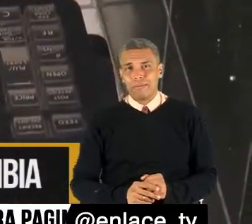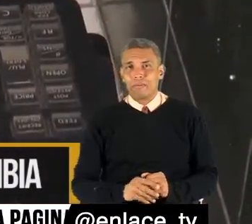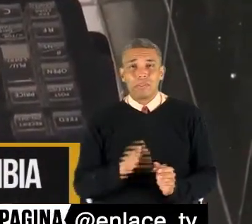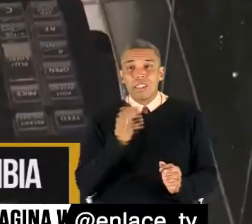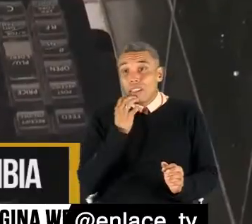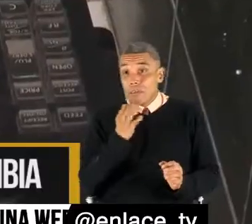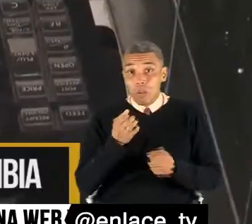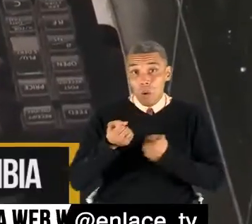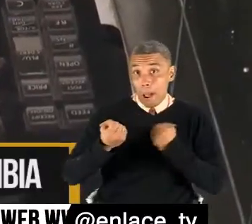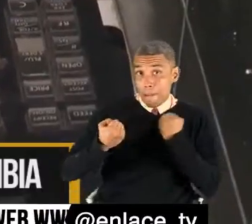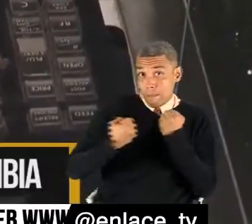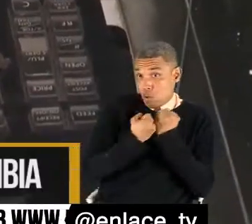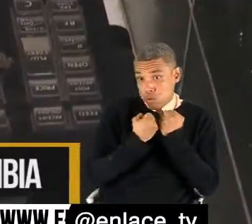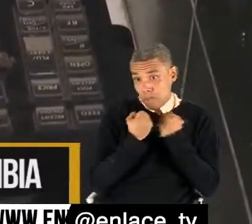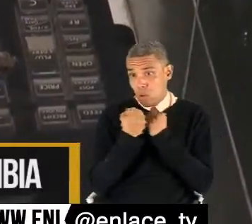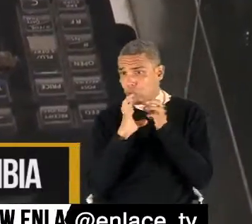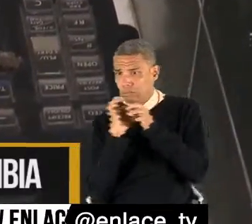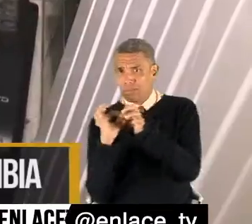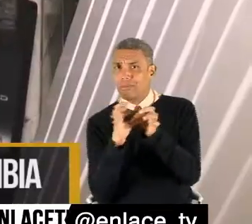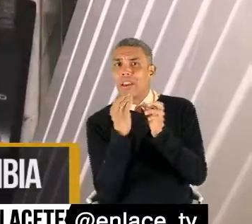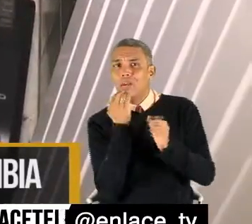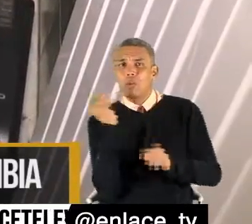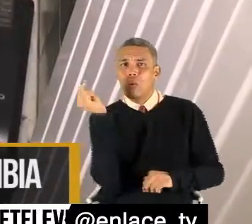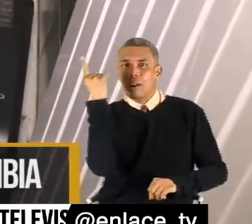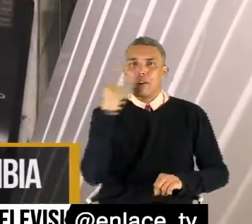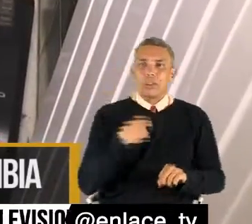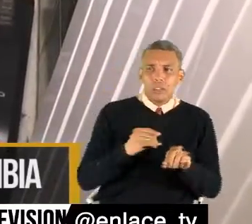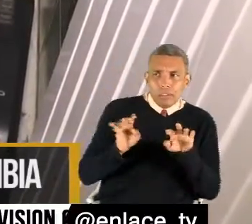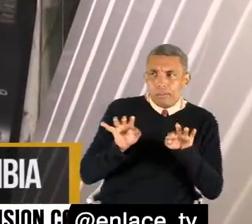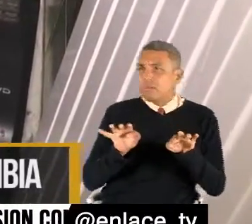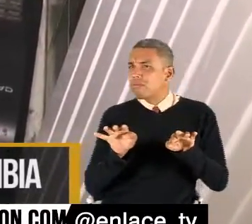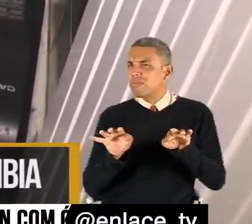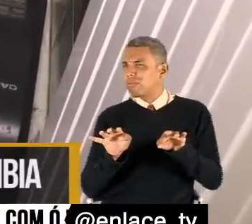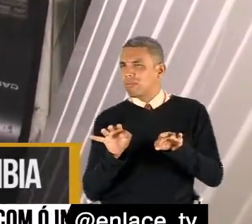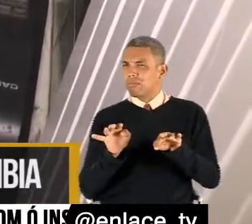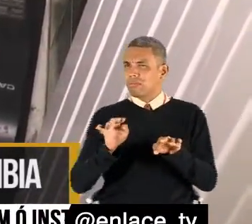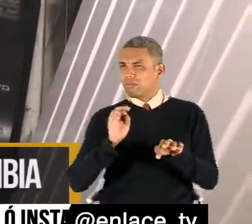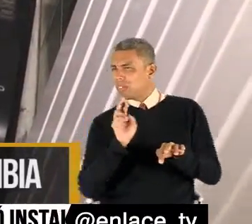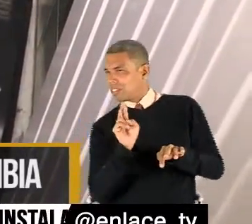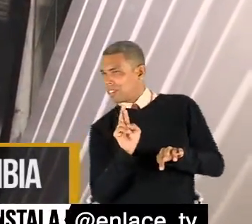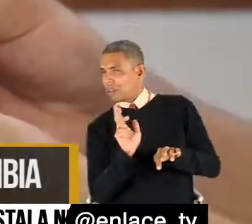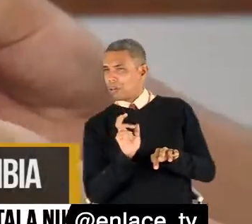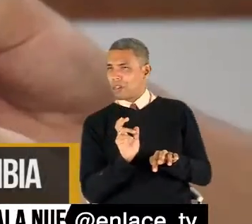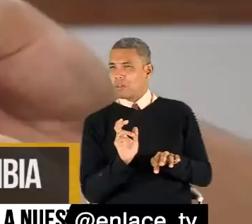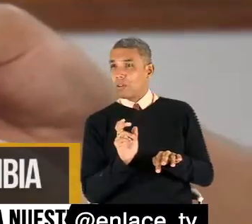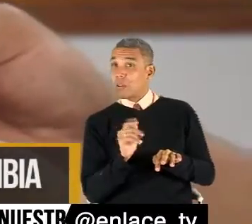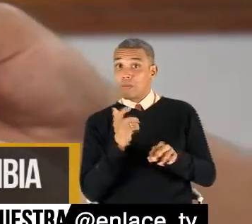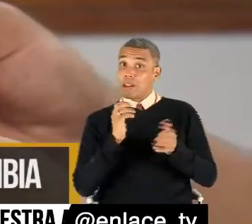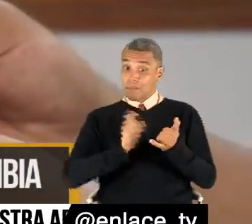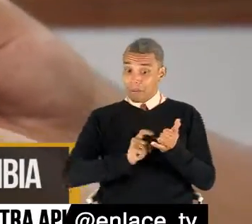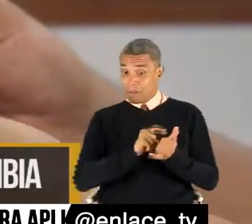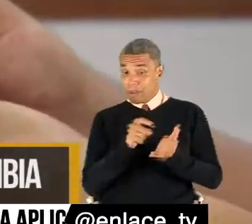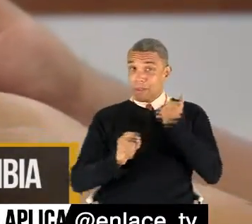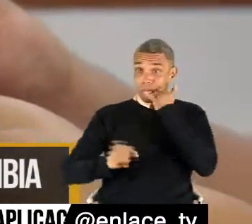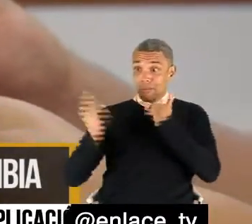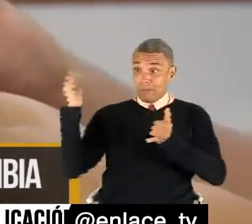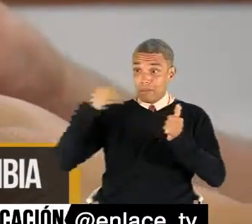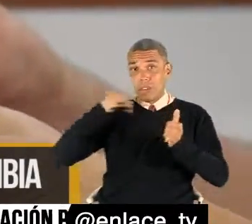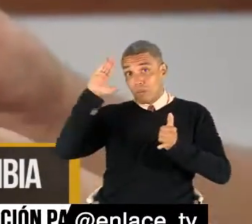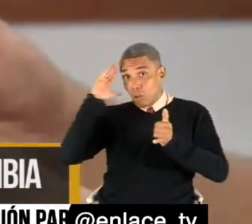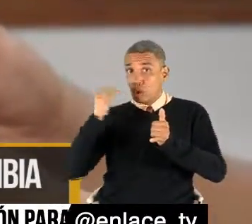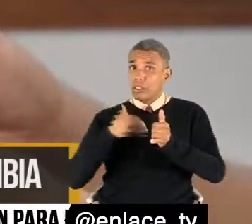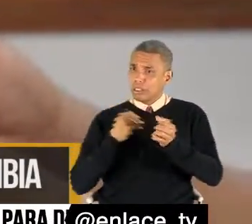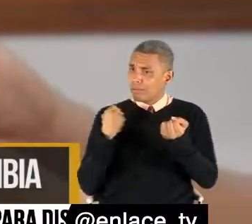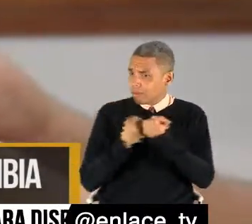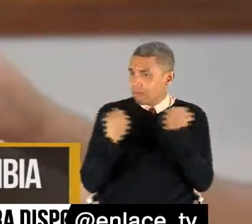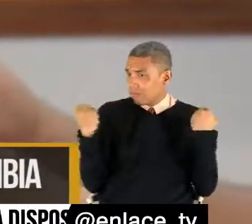o si alguien ve, pues avisar inmediatamente a la policía para que no nos veamos afectados. Pues la unión hace la fuerza, y la idea es que todos